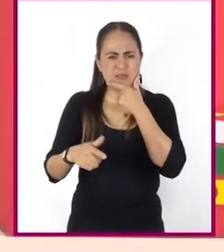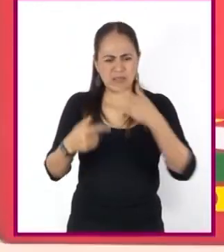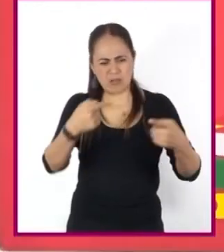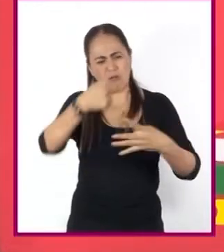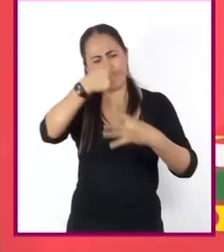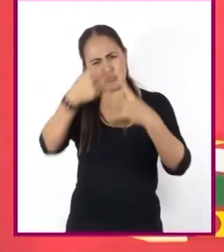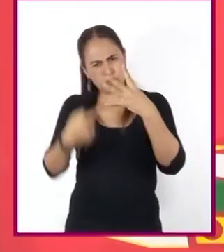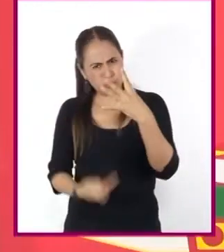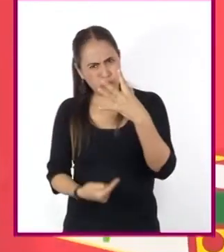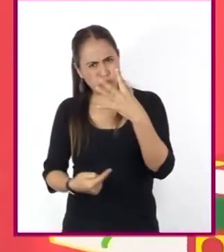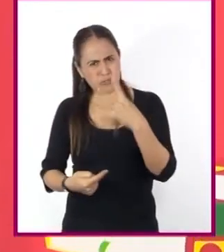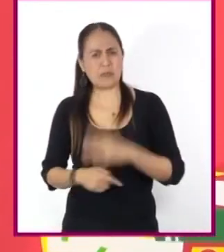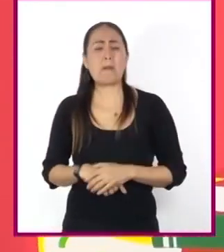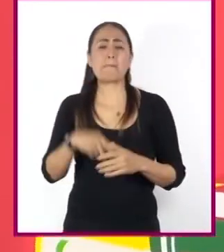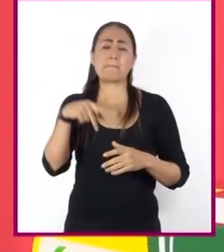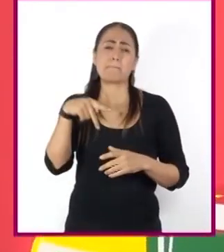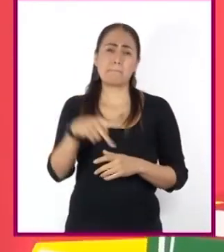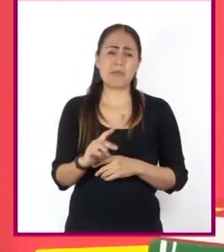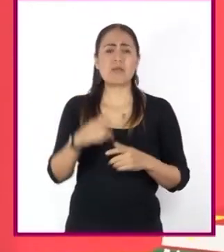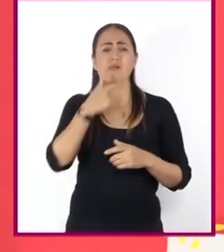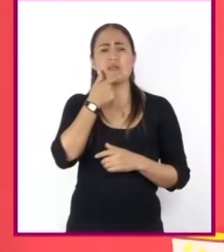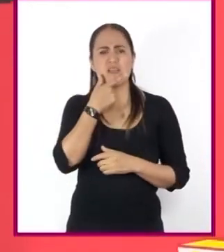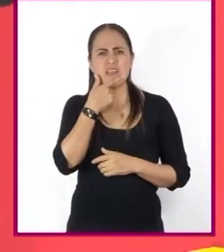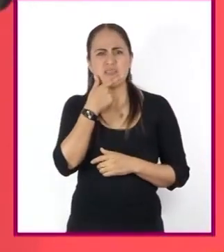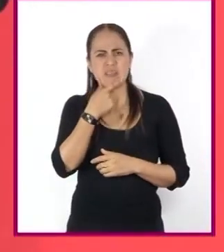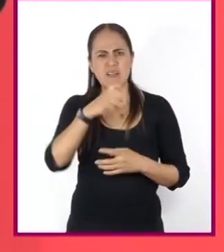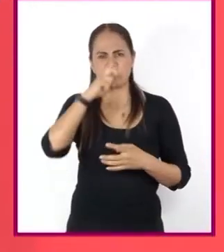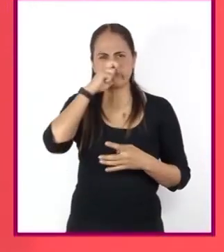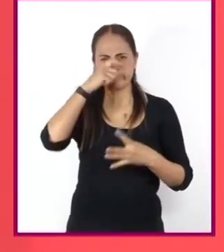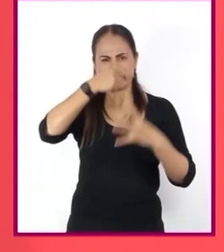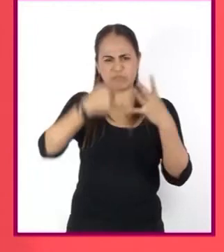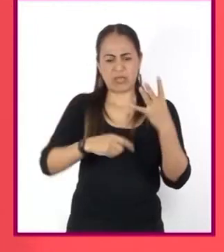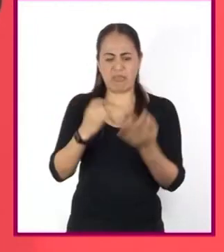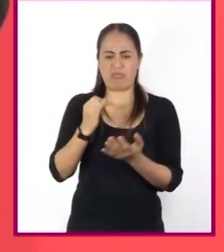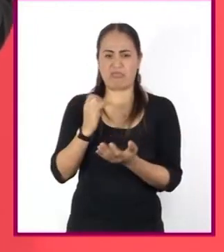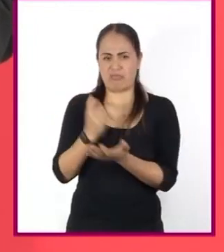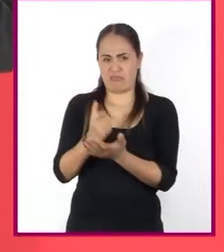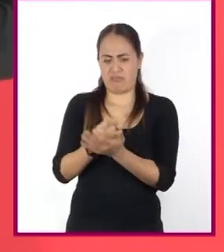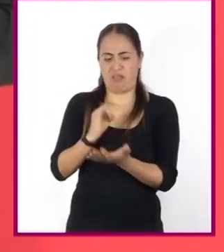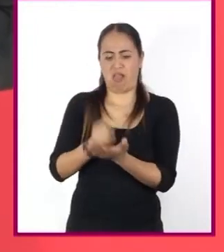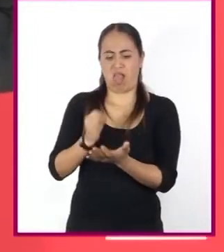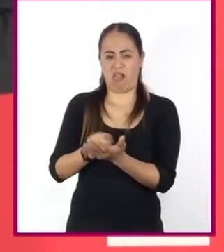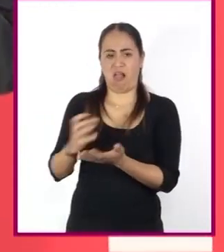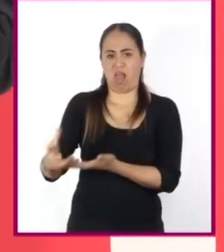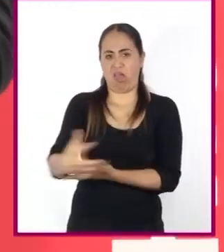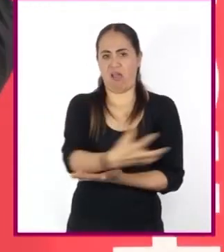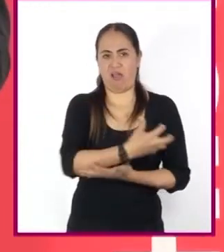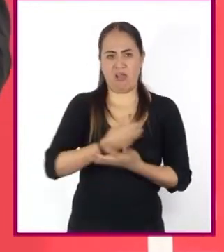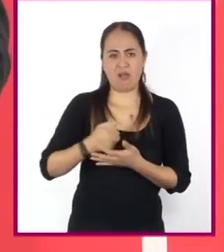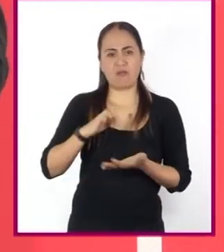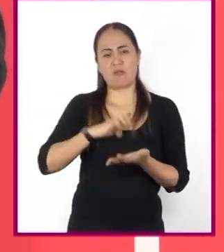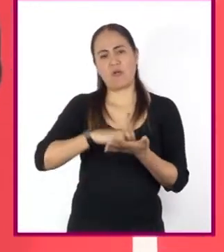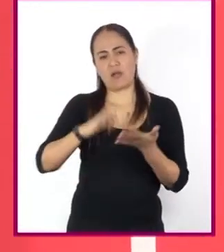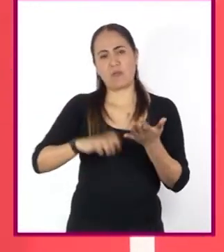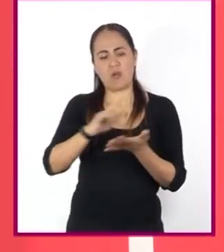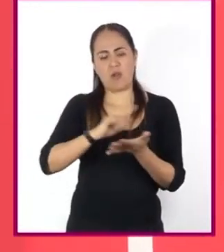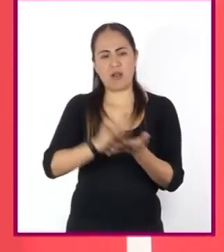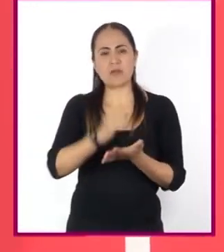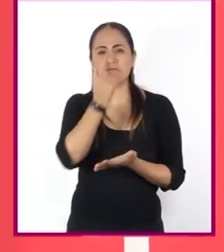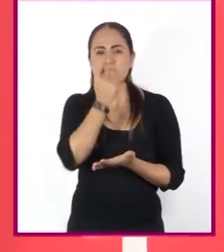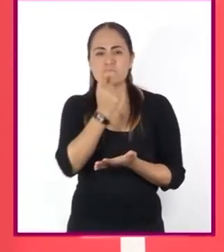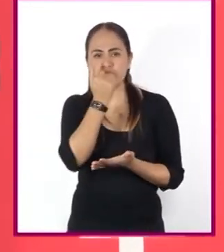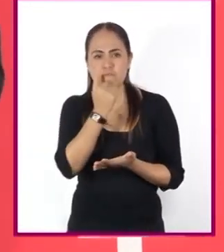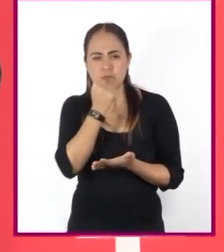resumen, las medidas implementadas por Inglaterra para llegarse de recursos económicos, tales como la ley del azúcar, del